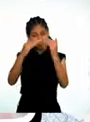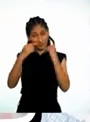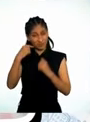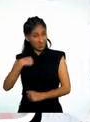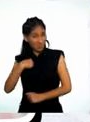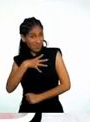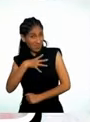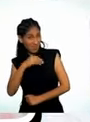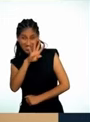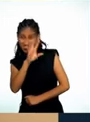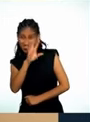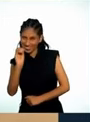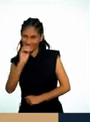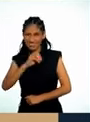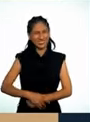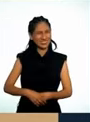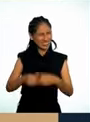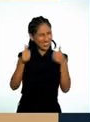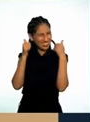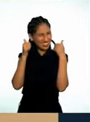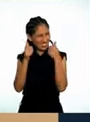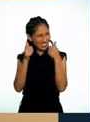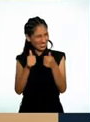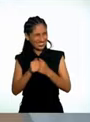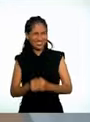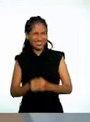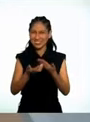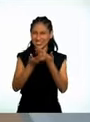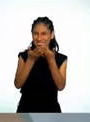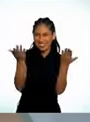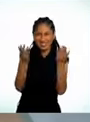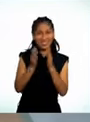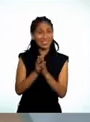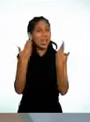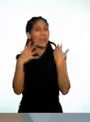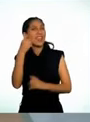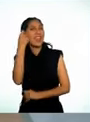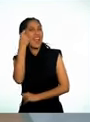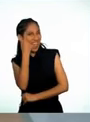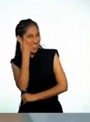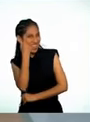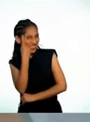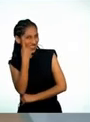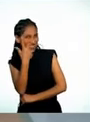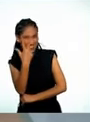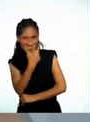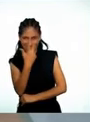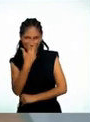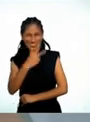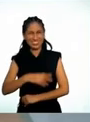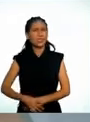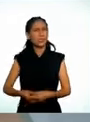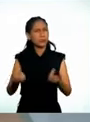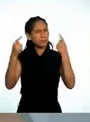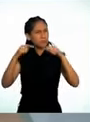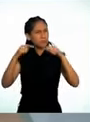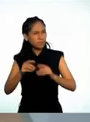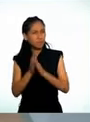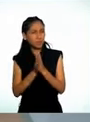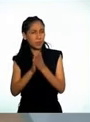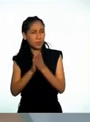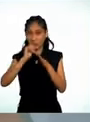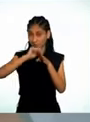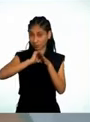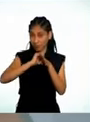por cierto excellent students ahora ya comprendemos estas tres atrás vamos a ponerlas en práctica